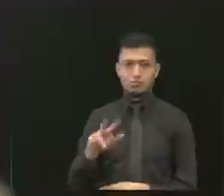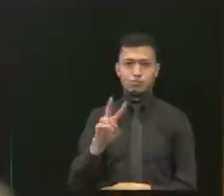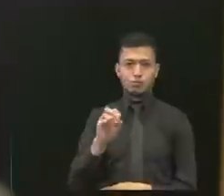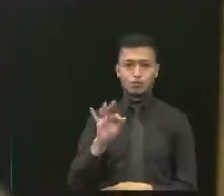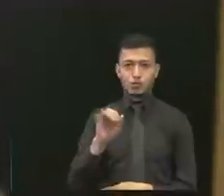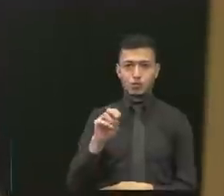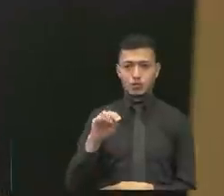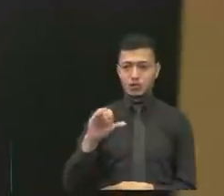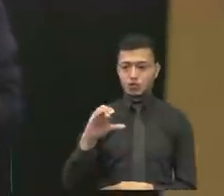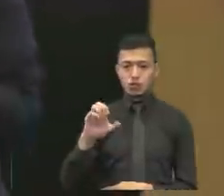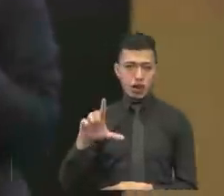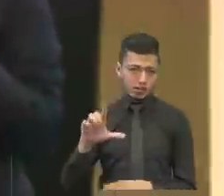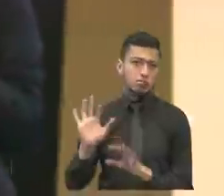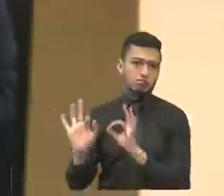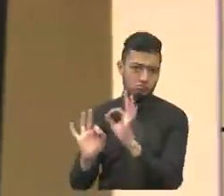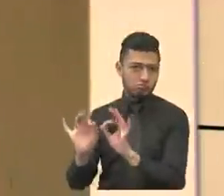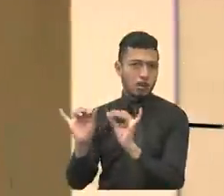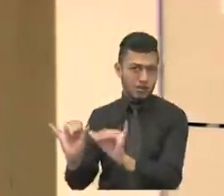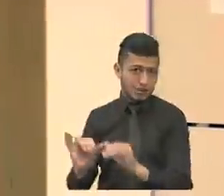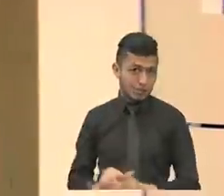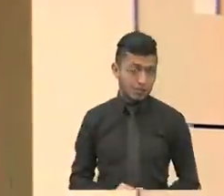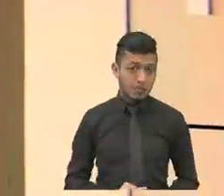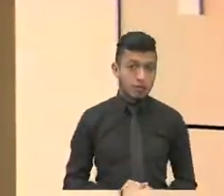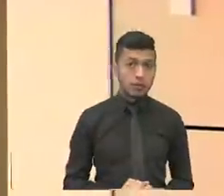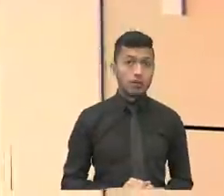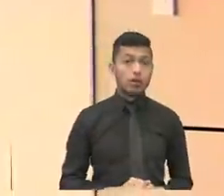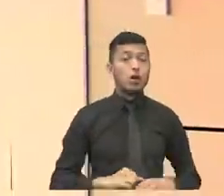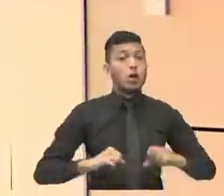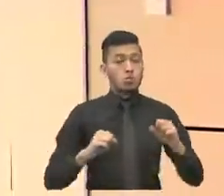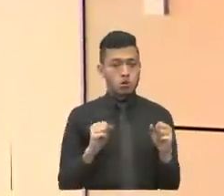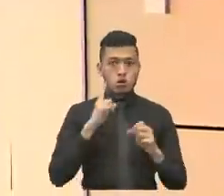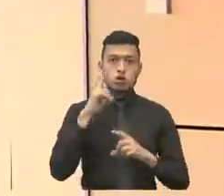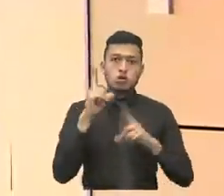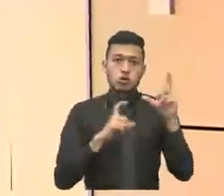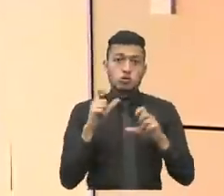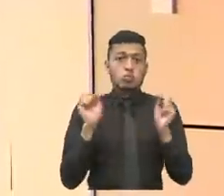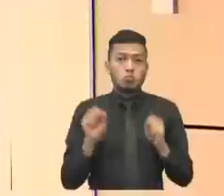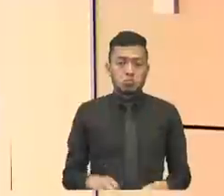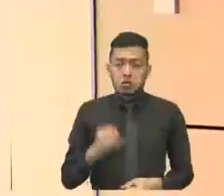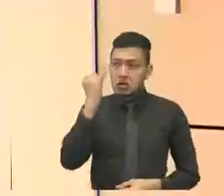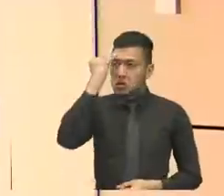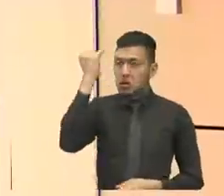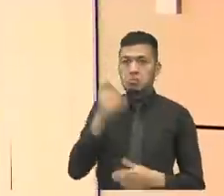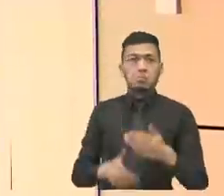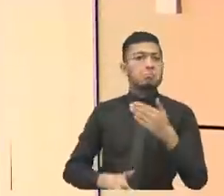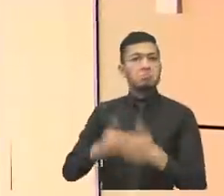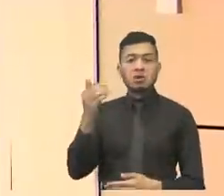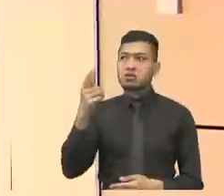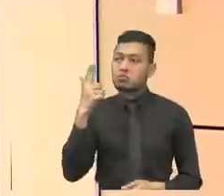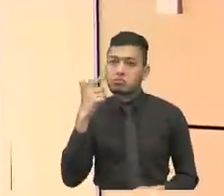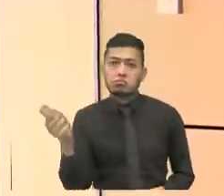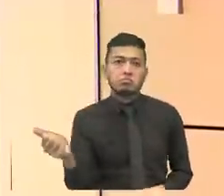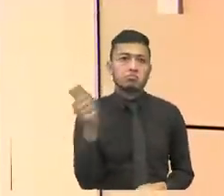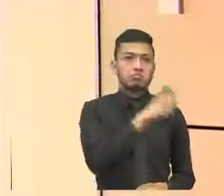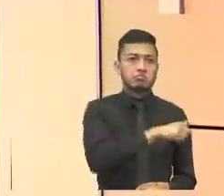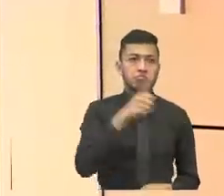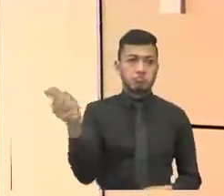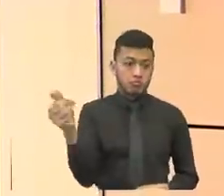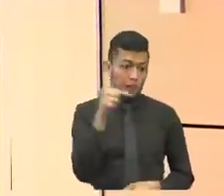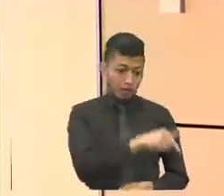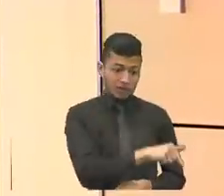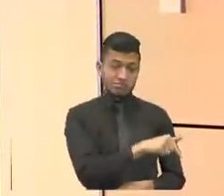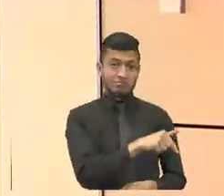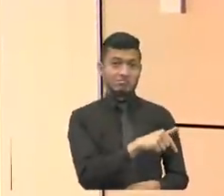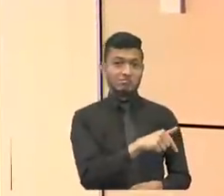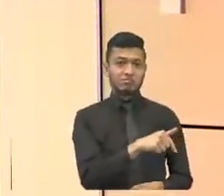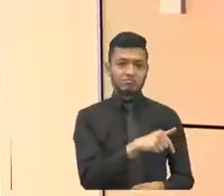Luego usted, bogotano o turista, puede empezar en cualquiera de los dos puntos. Puede empezar en esa estación